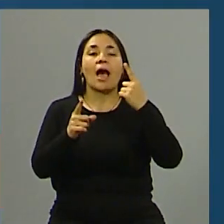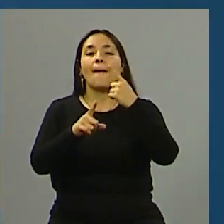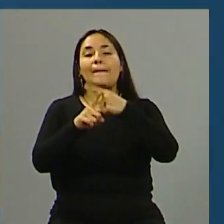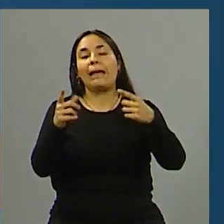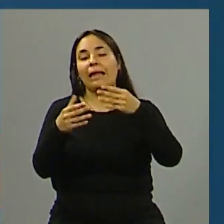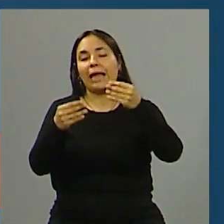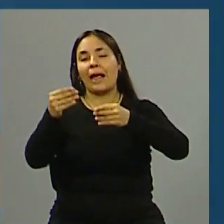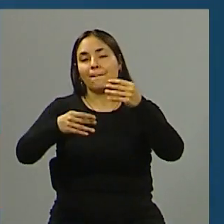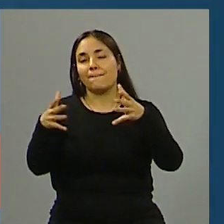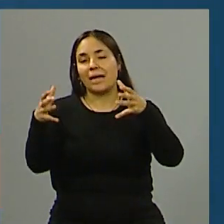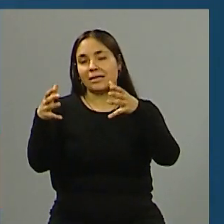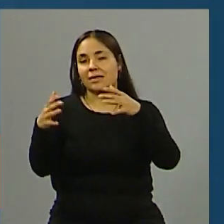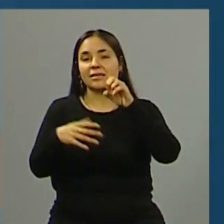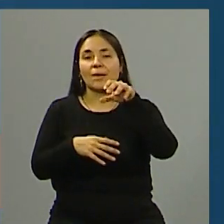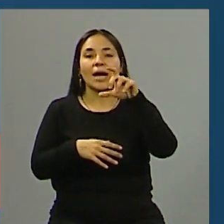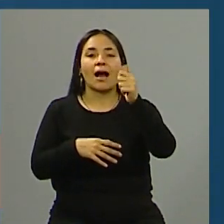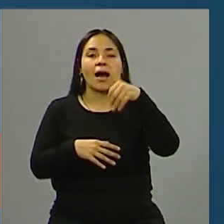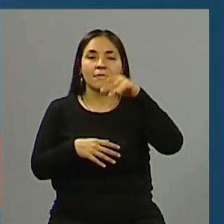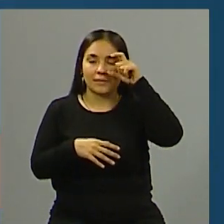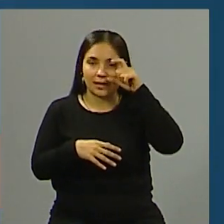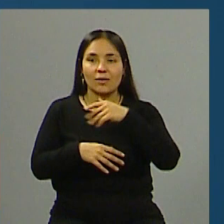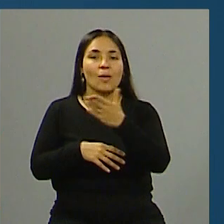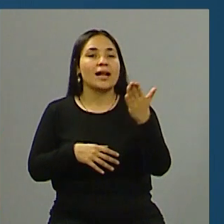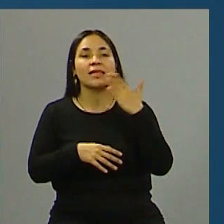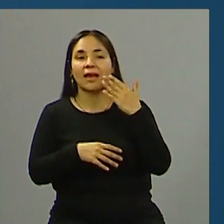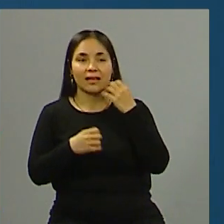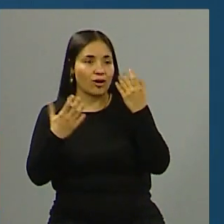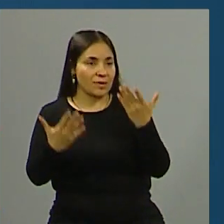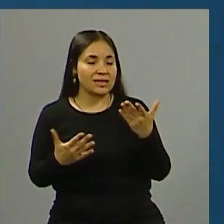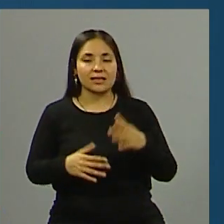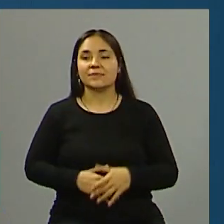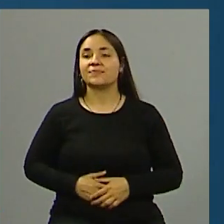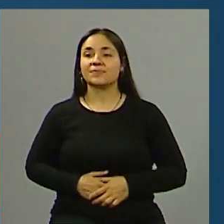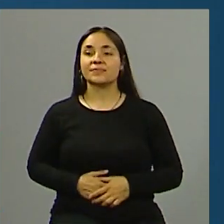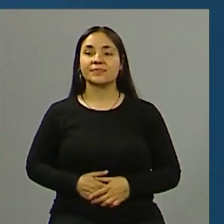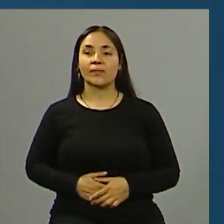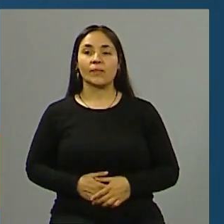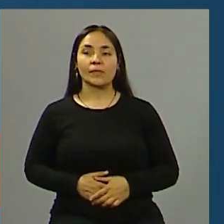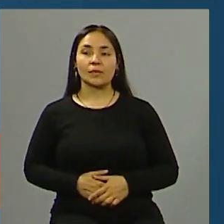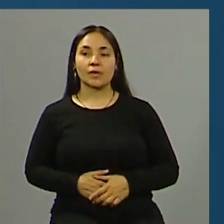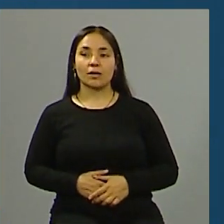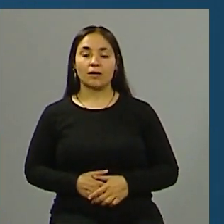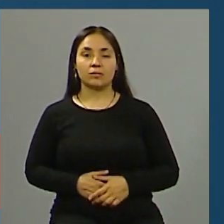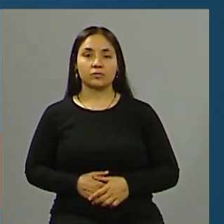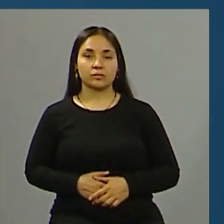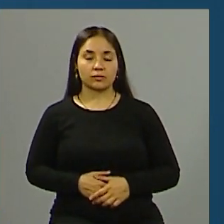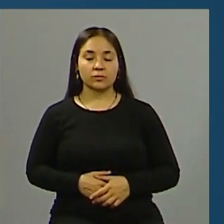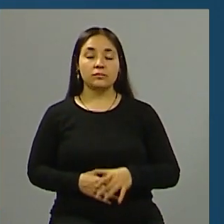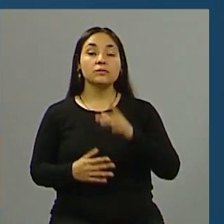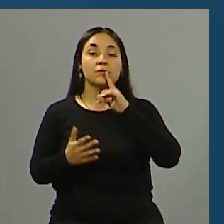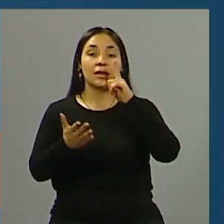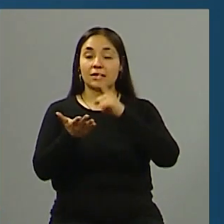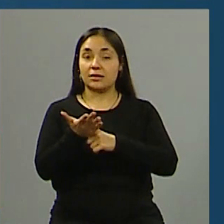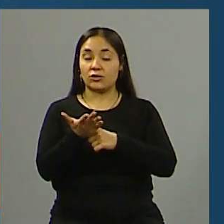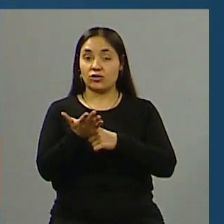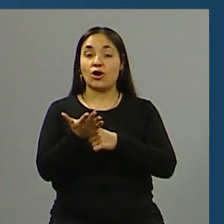Salvador? Bienvenido. ¿Qué tal? Buenas tardes, ¿cómo están ustedes? Muy bien. Bueno, en un primer momento cuando conocíamos las medidas,